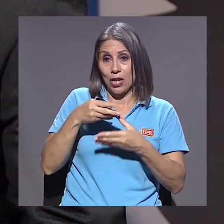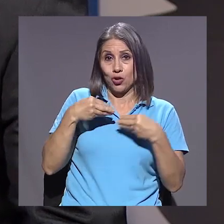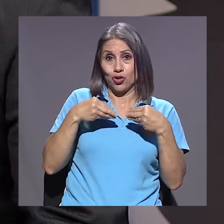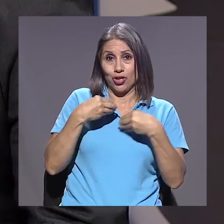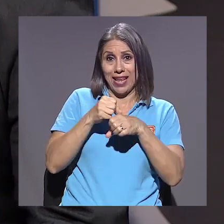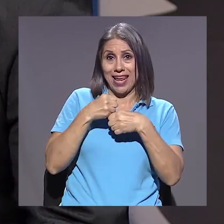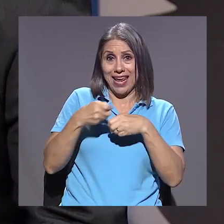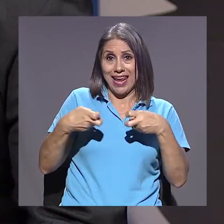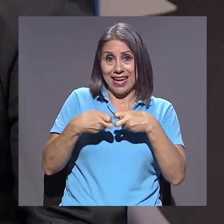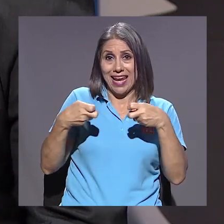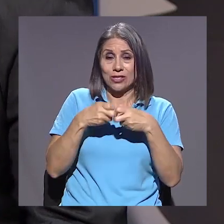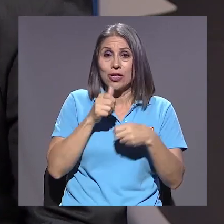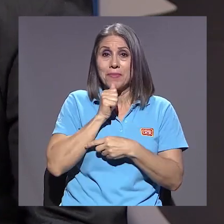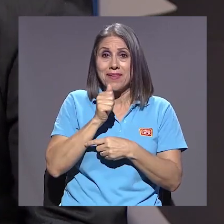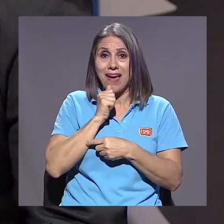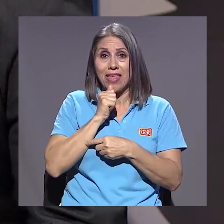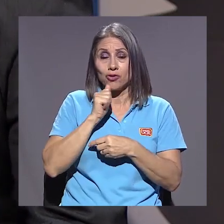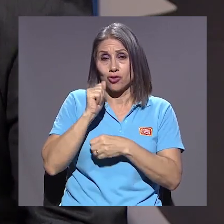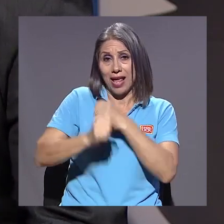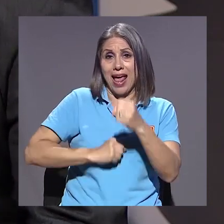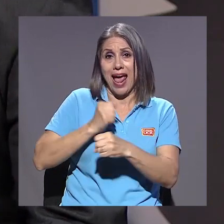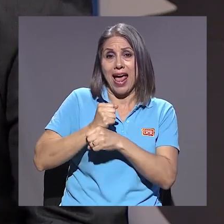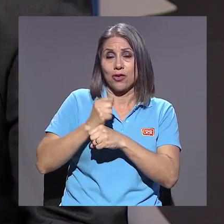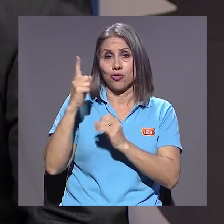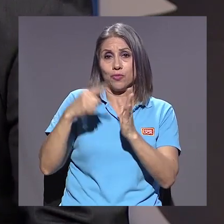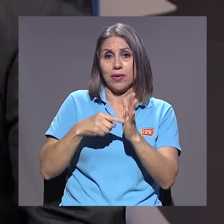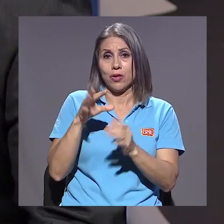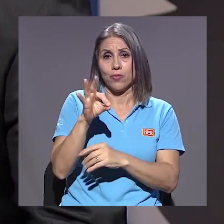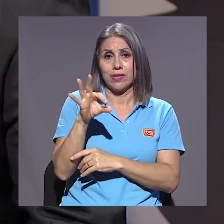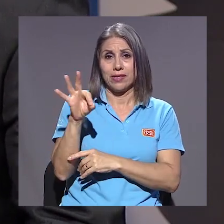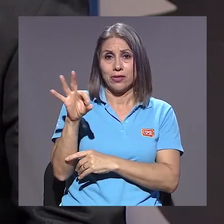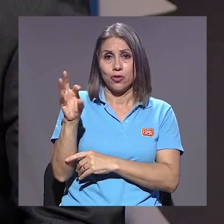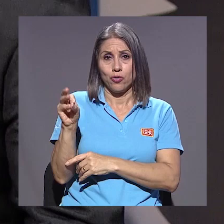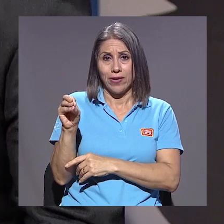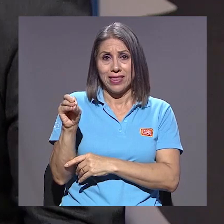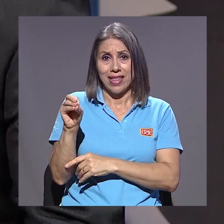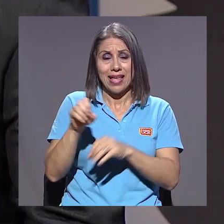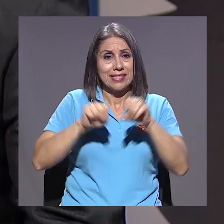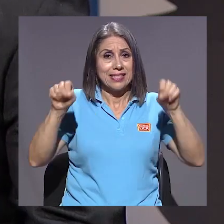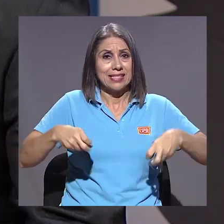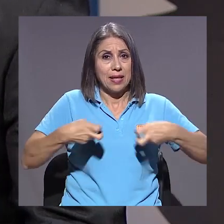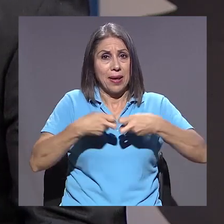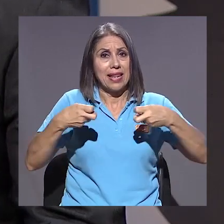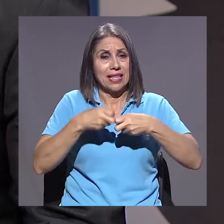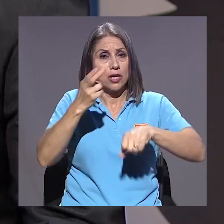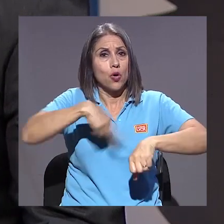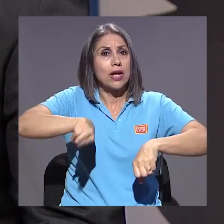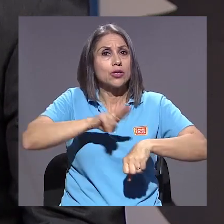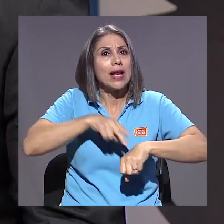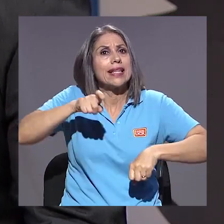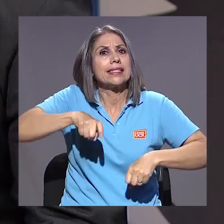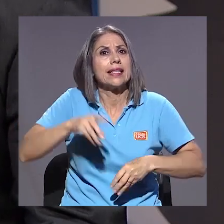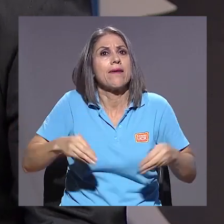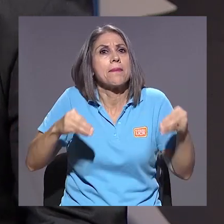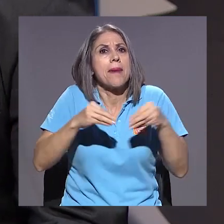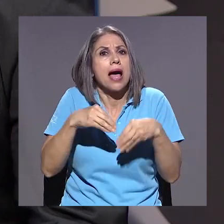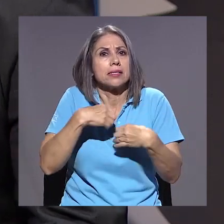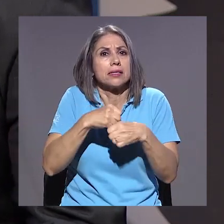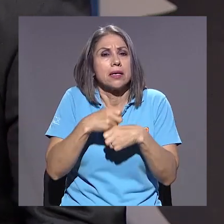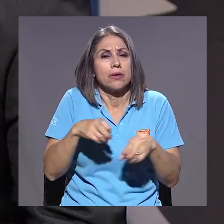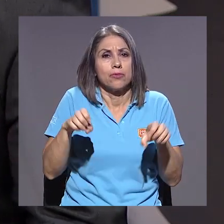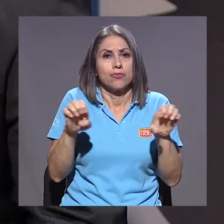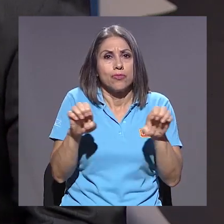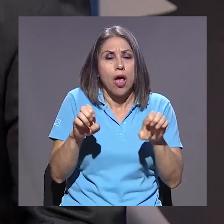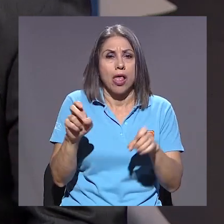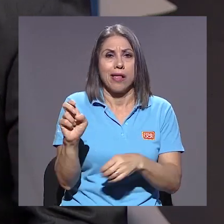del 90, por una necesidad del sistema eléctrico nacional de tener mayor generación. Eso se enfoca mucho